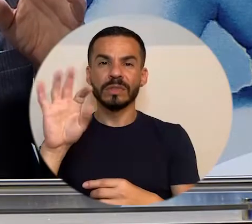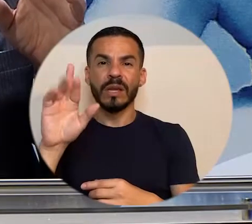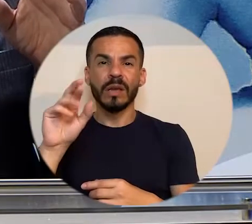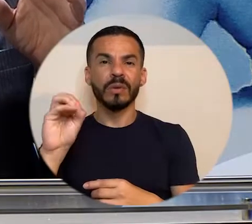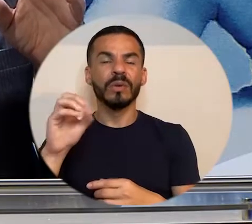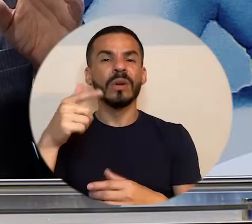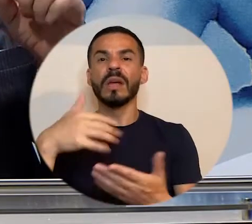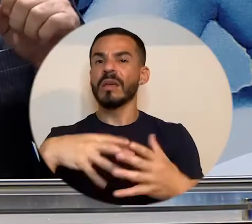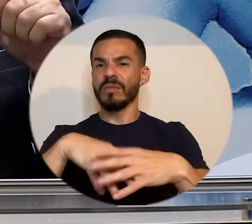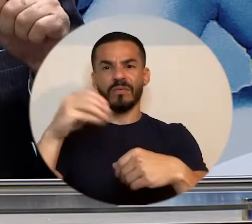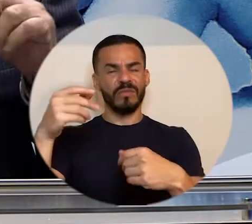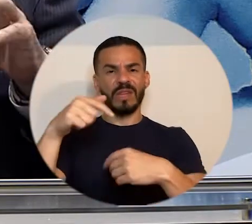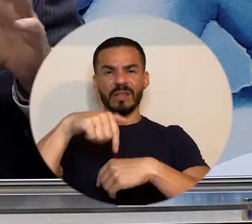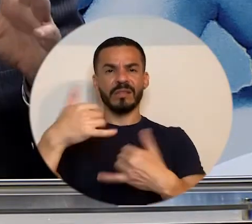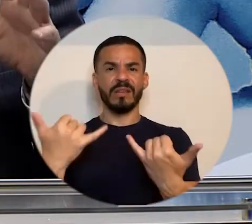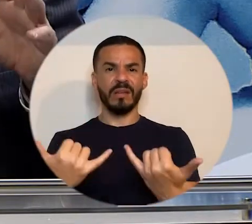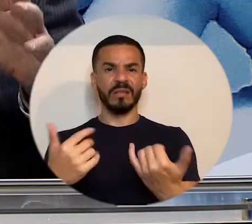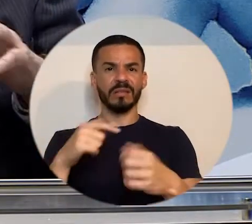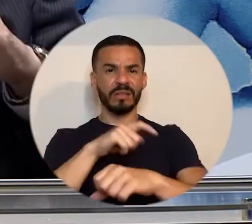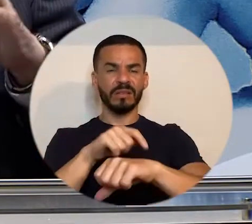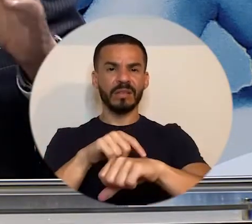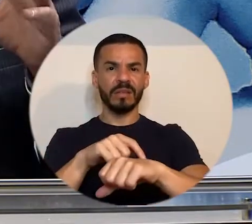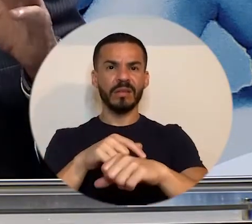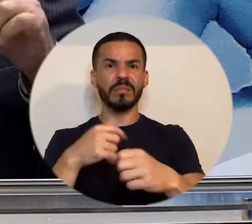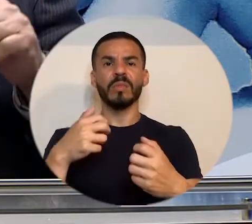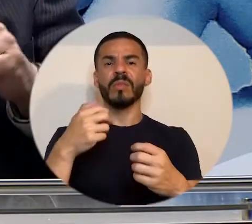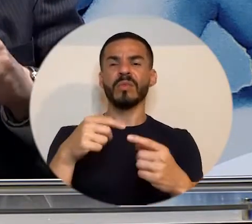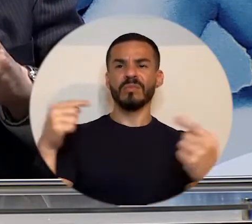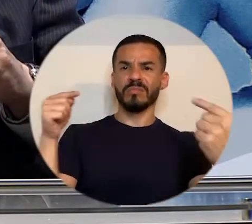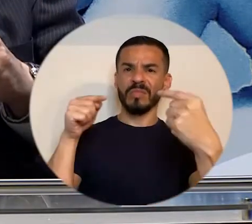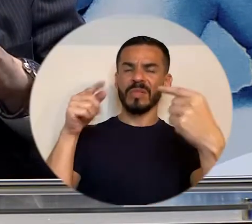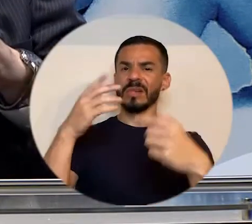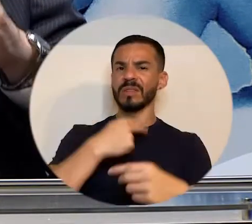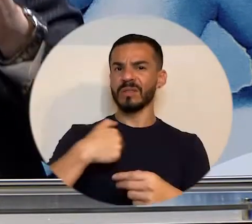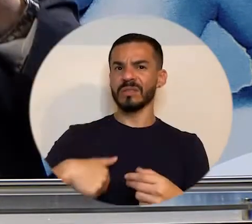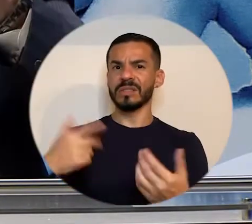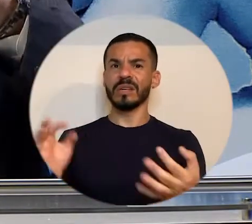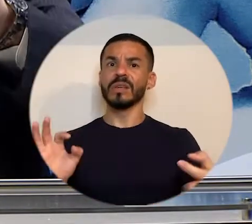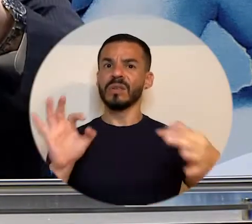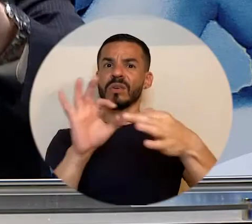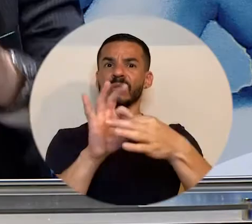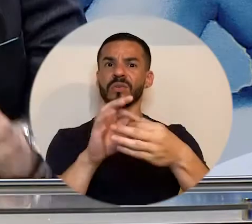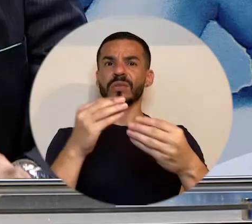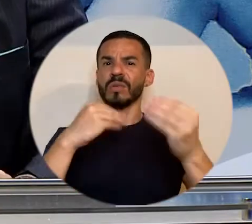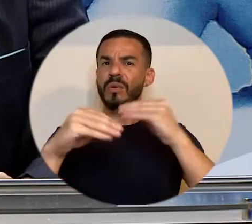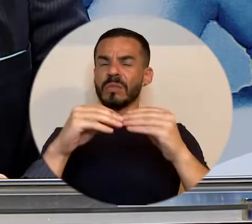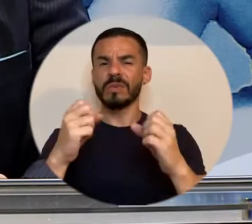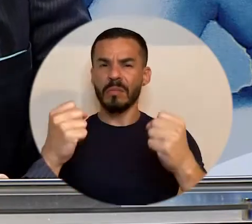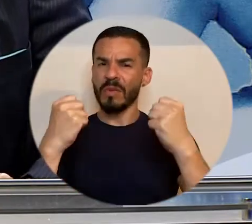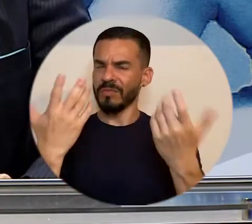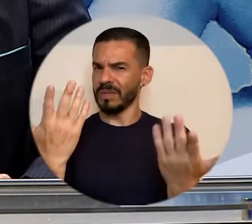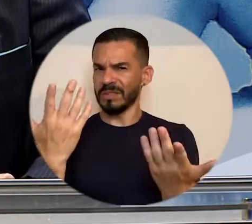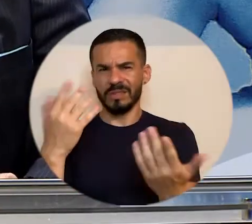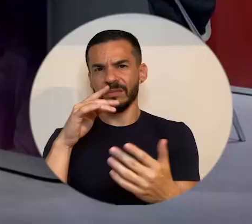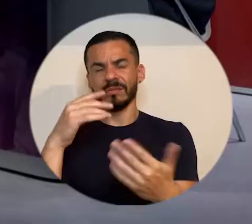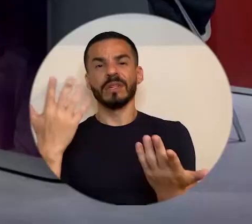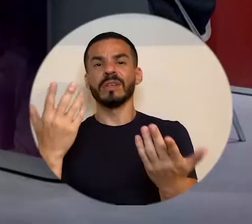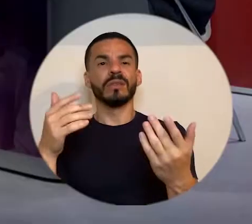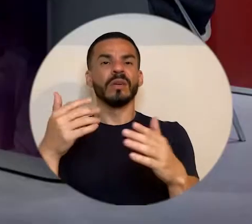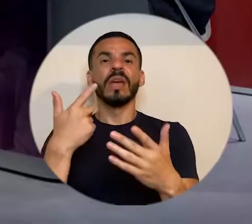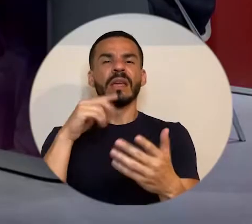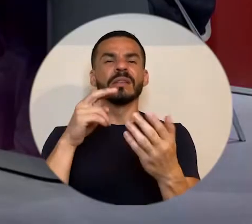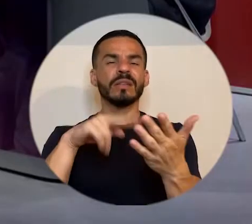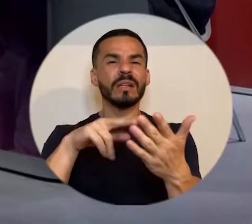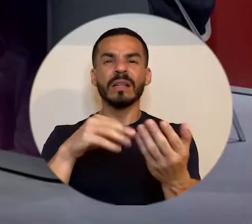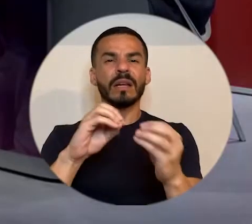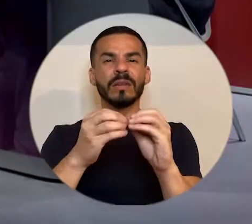de Bolsonaro es un populismo fuera de época que no ubica y peleando con China, que es su socio comercial más fuerte. Paradoja, ¿verdad? No